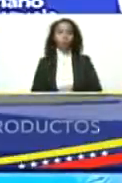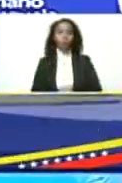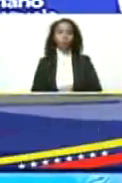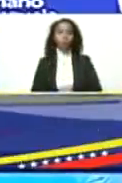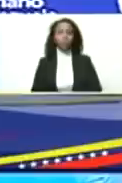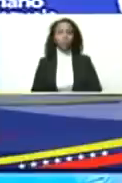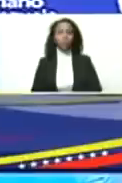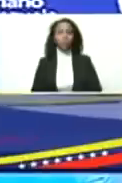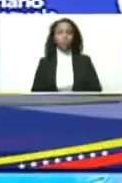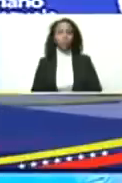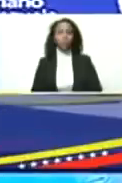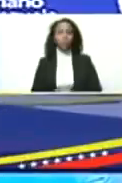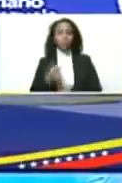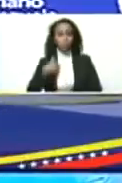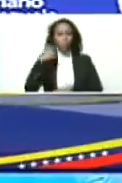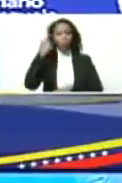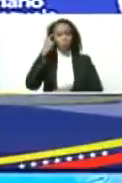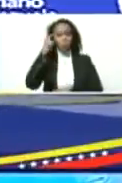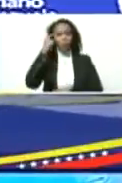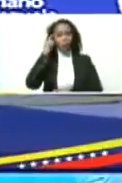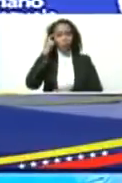tuvieron, recuerdo,